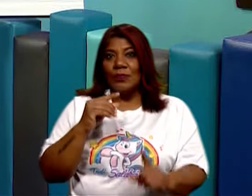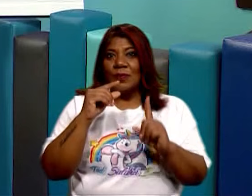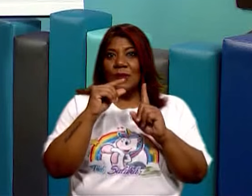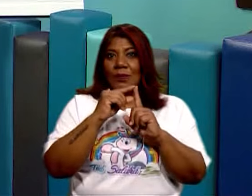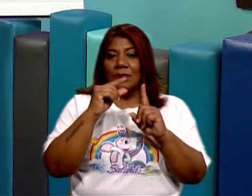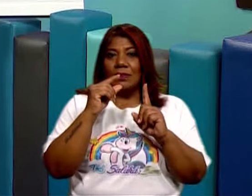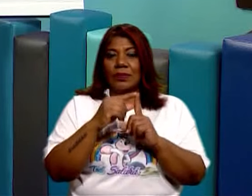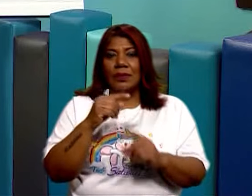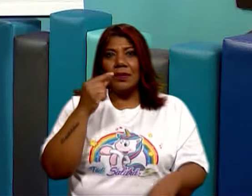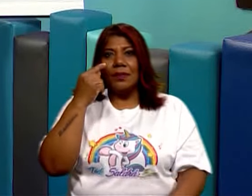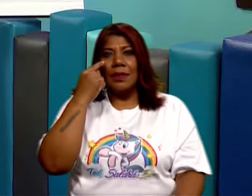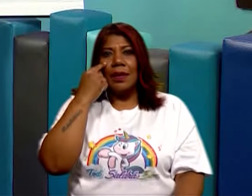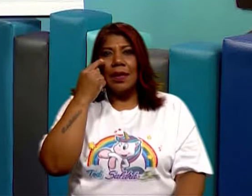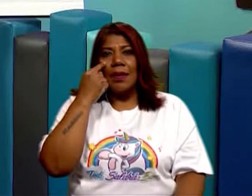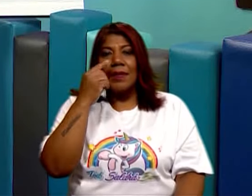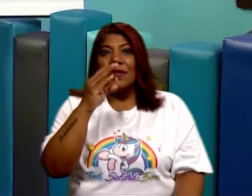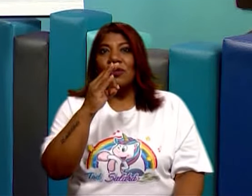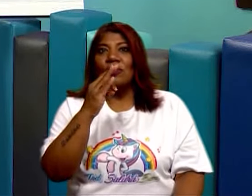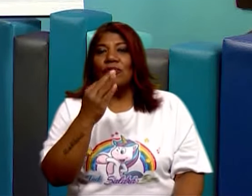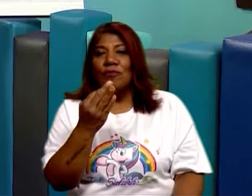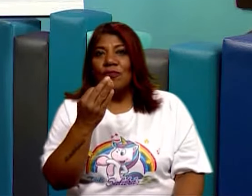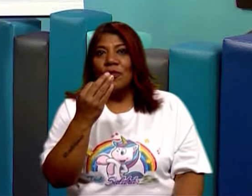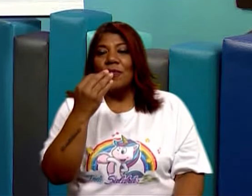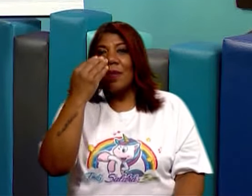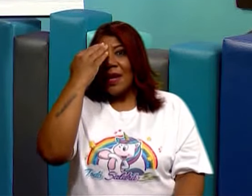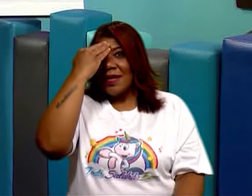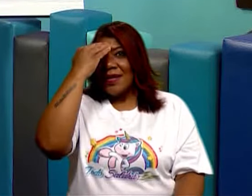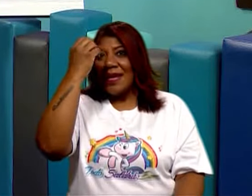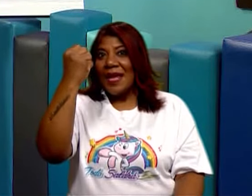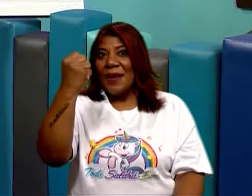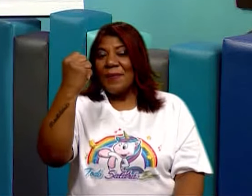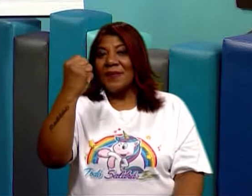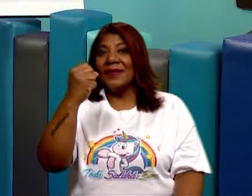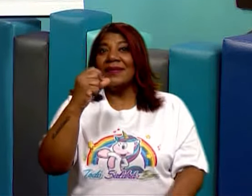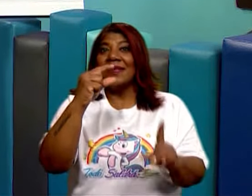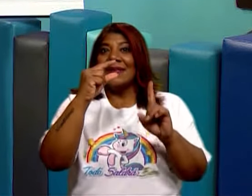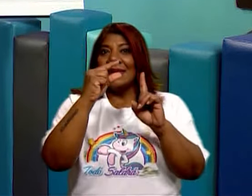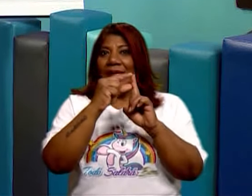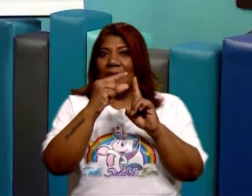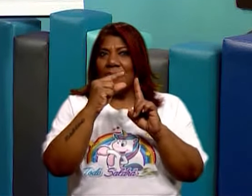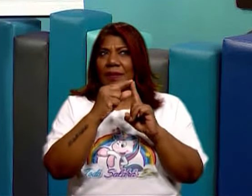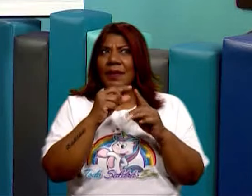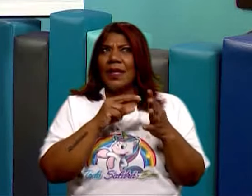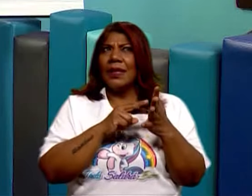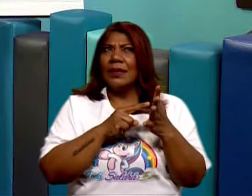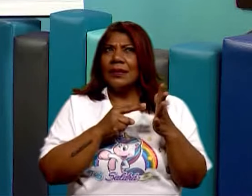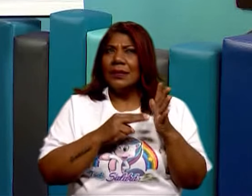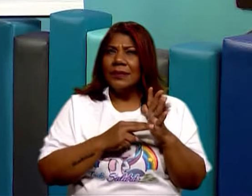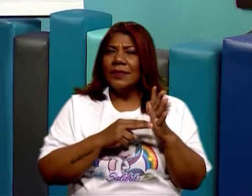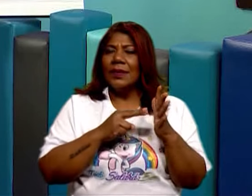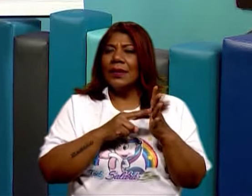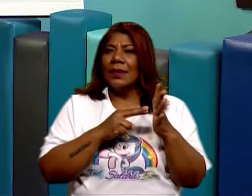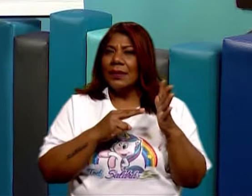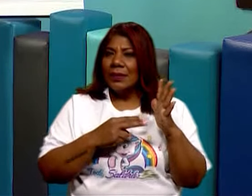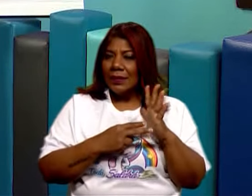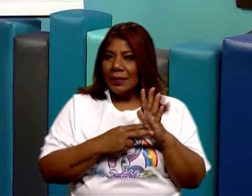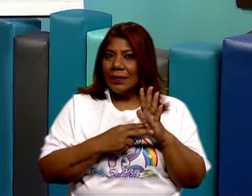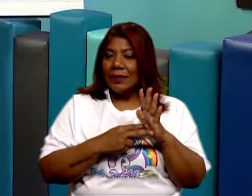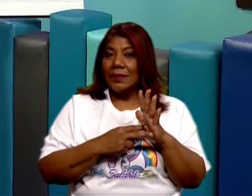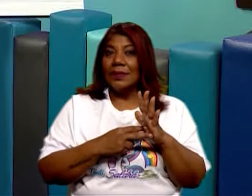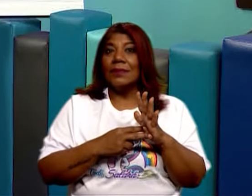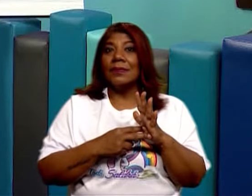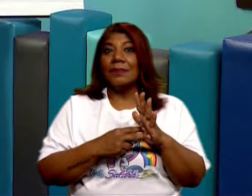las definiciones. ¿Para qué? Para poder identificar en un momento dado en dónde te encuentras, si es en una